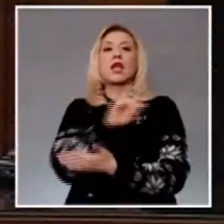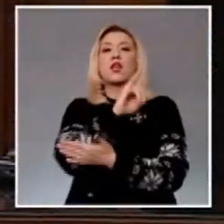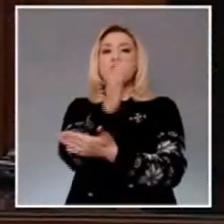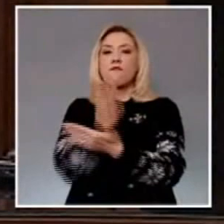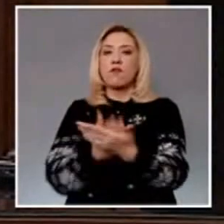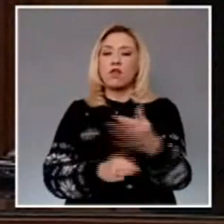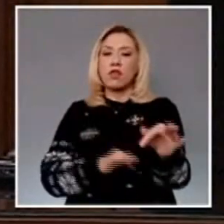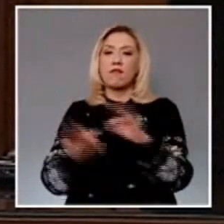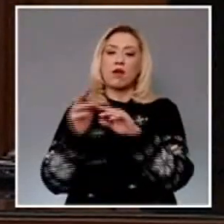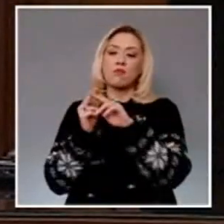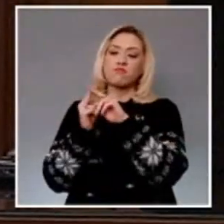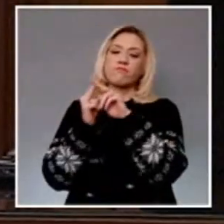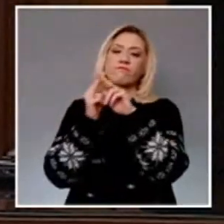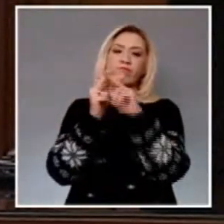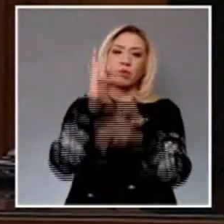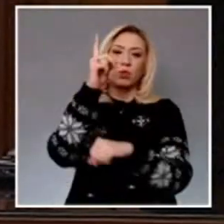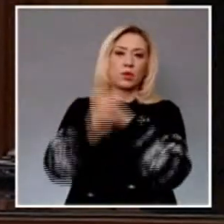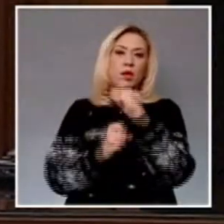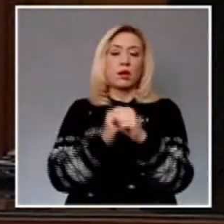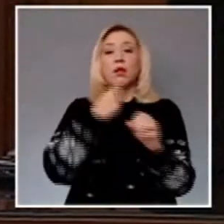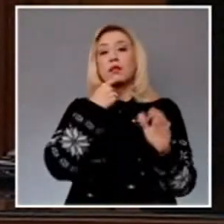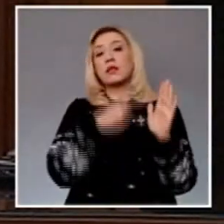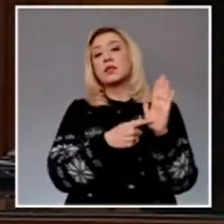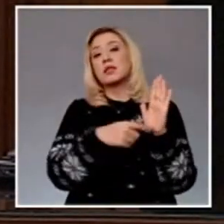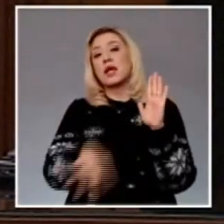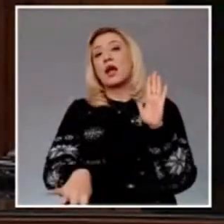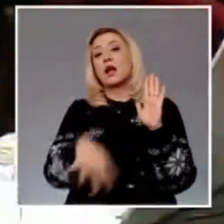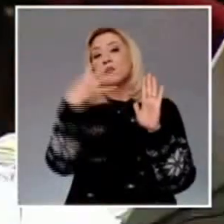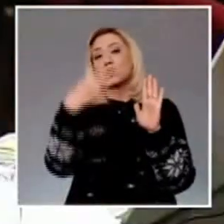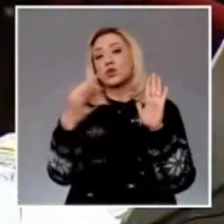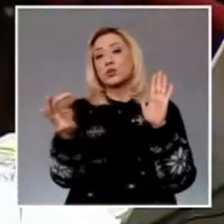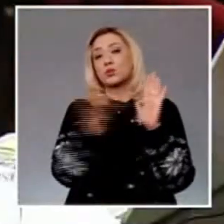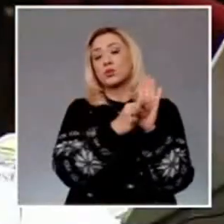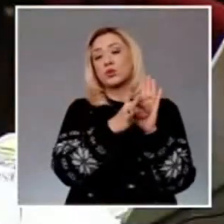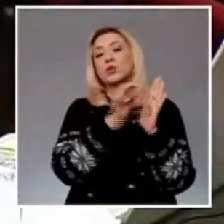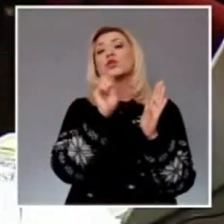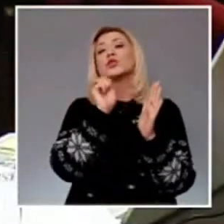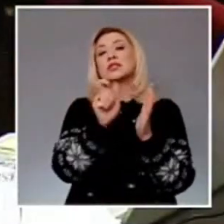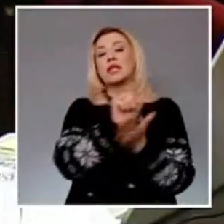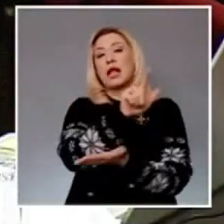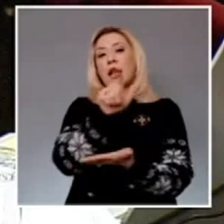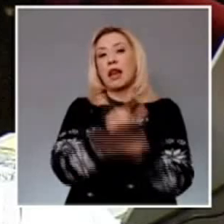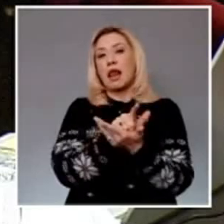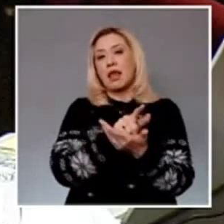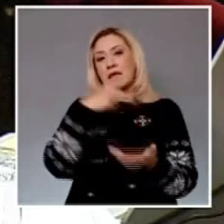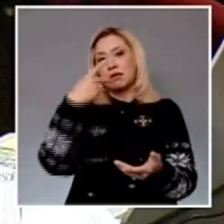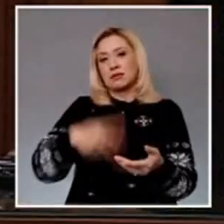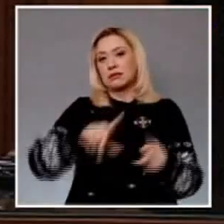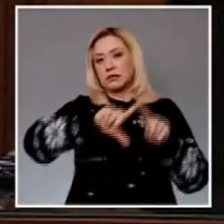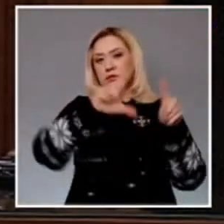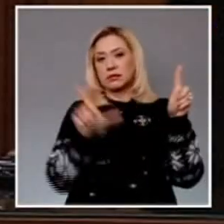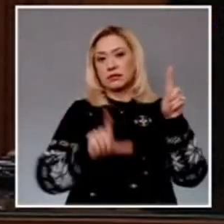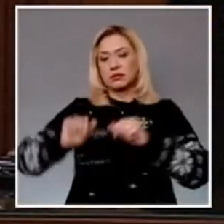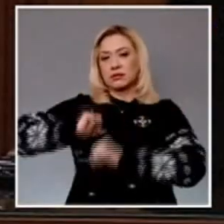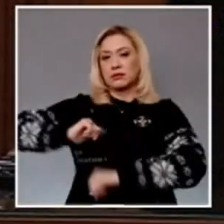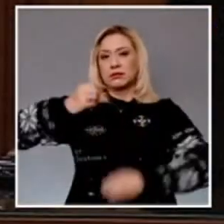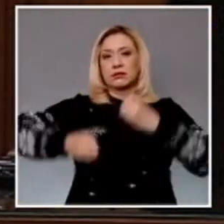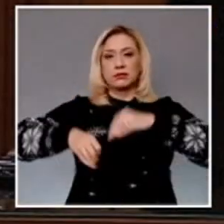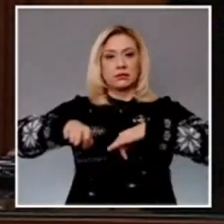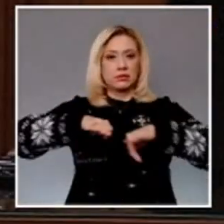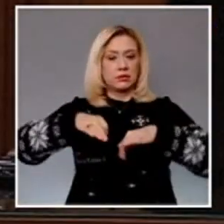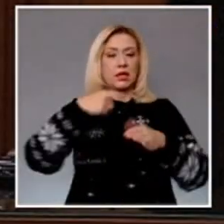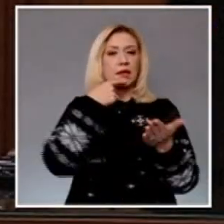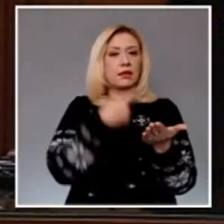del artículo 14 de la Ley Orgánica del Poder Judicial de la Federación. Informe en el que dará cuenta de las acciones emprendidas para cumplir con